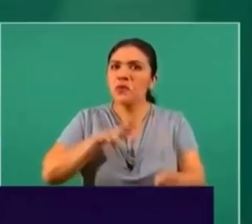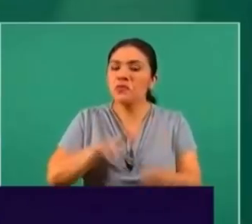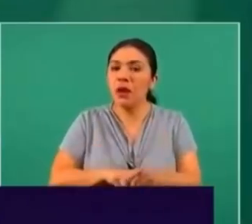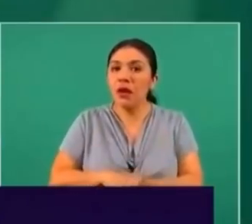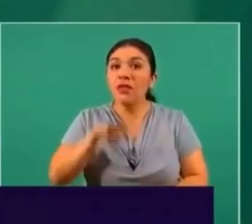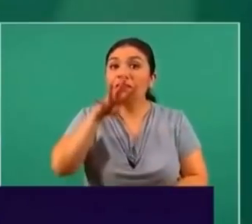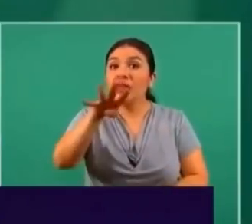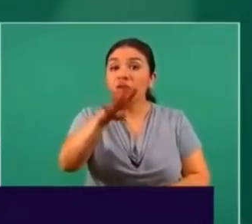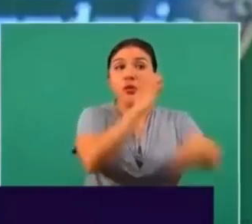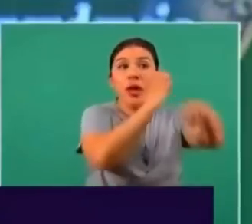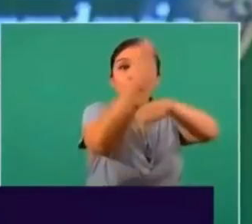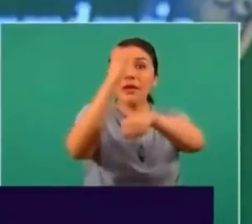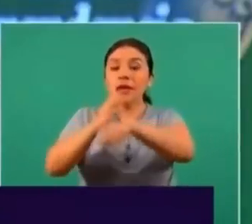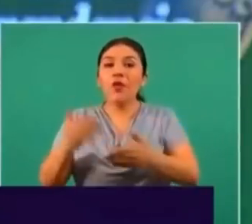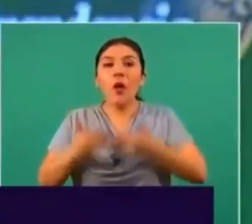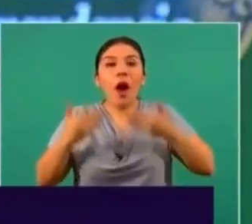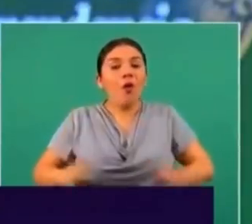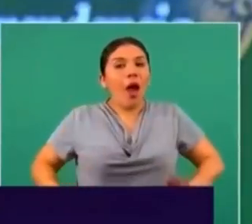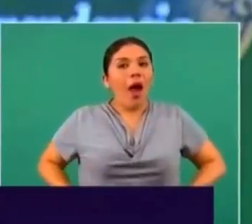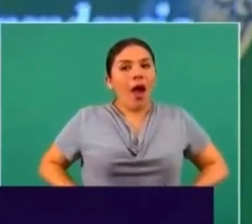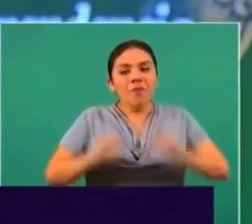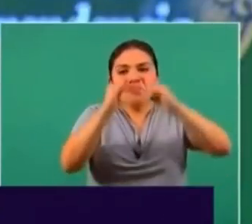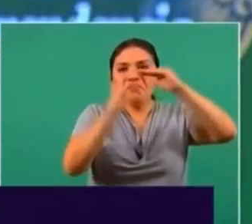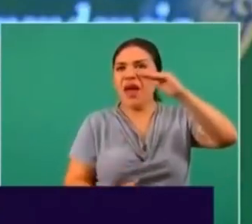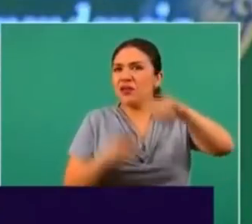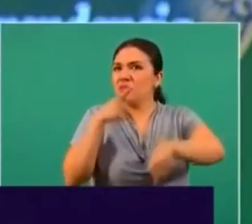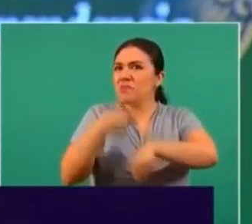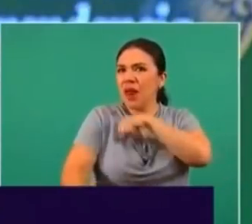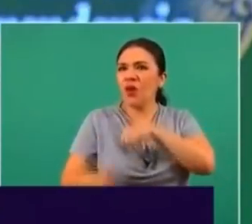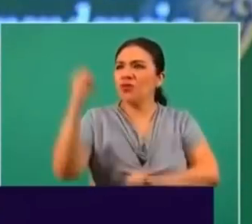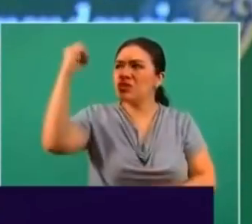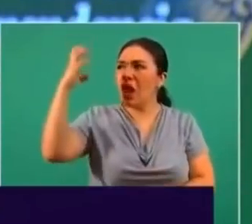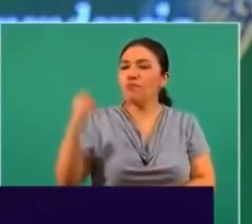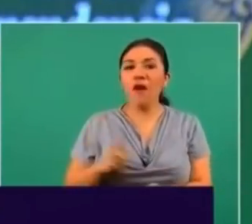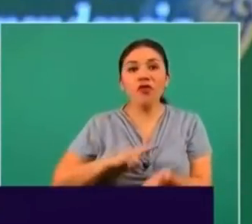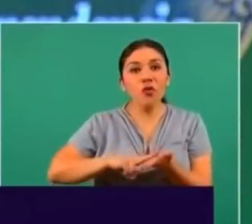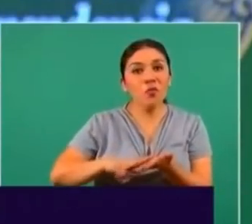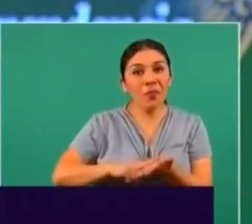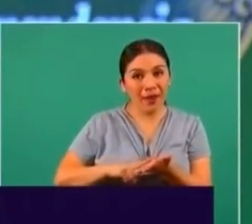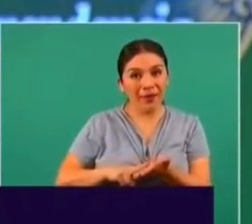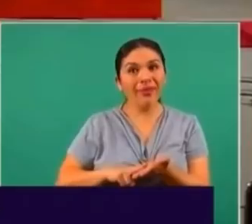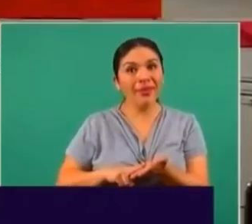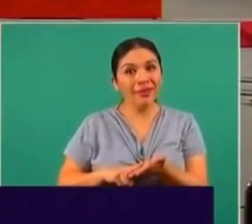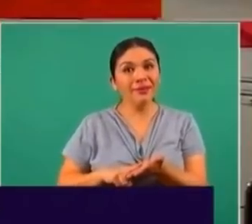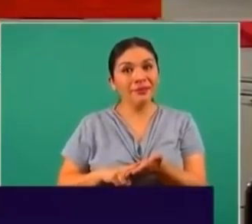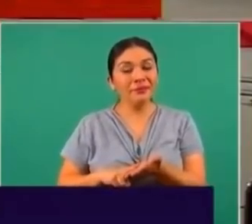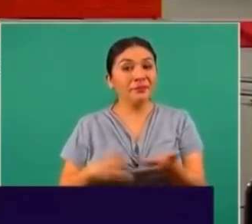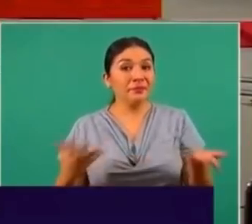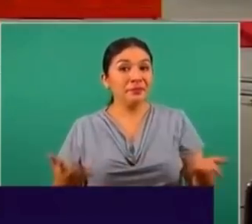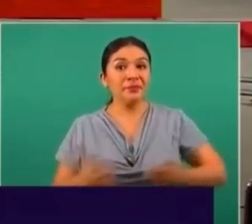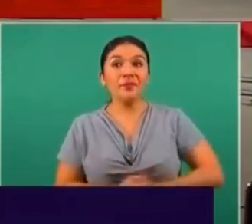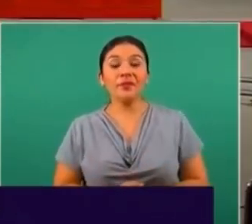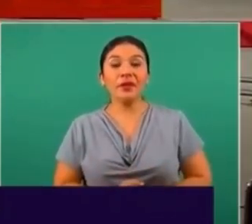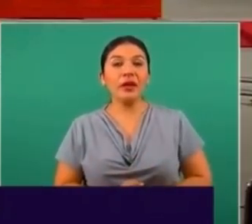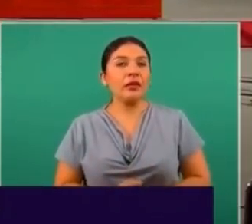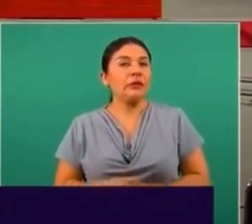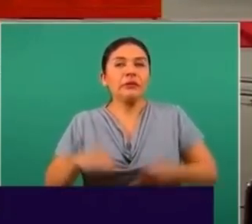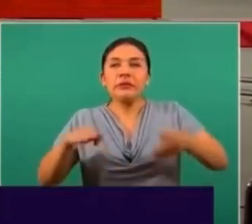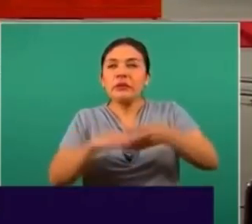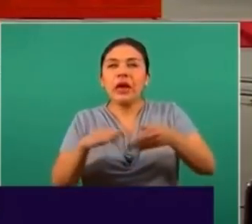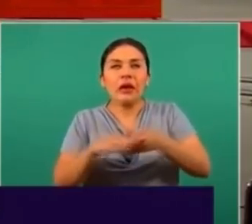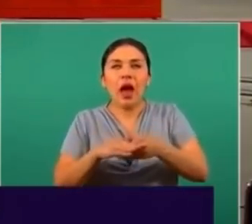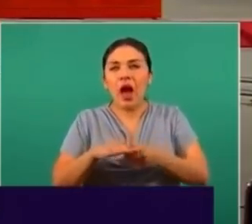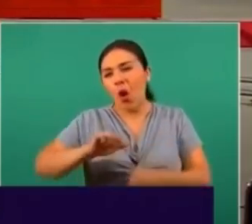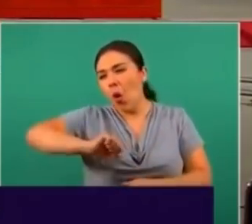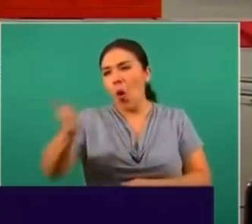mundo. Reino Unido tenía el problema muy bien controlado, está repuntando otra vez. Sudáfrica tenía el problema muy bien controlado después de